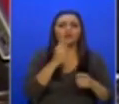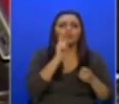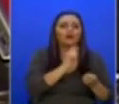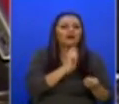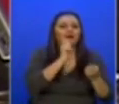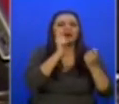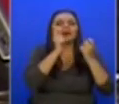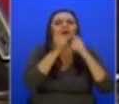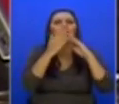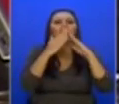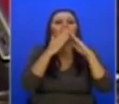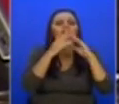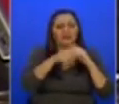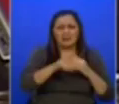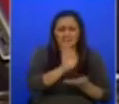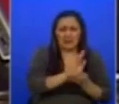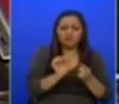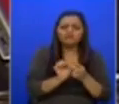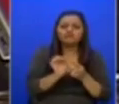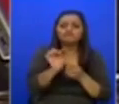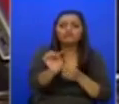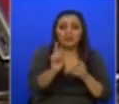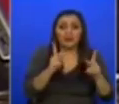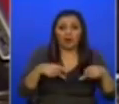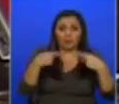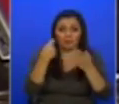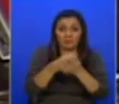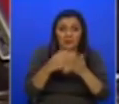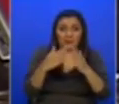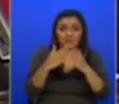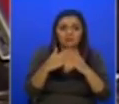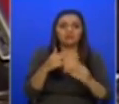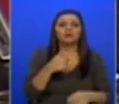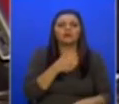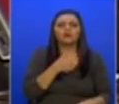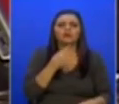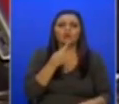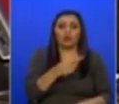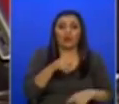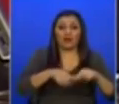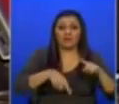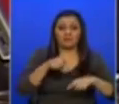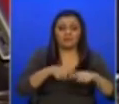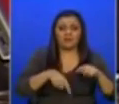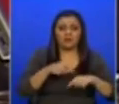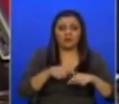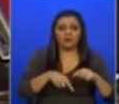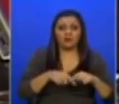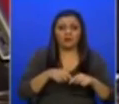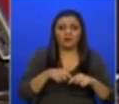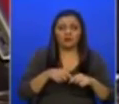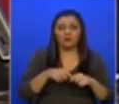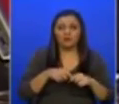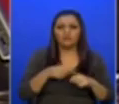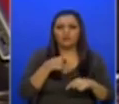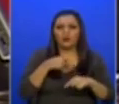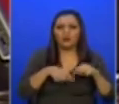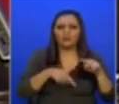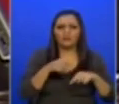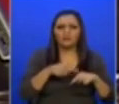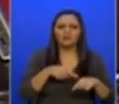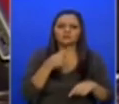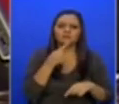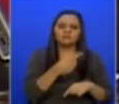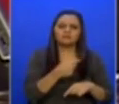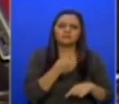cambiarnos una mejor casita en el mismo barrio, una cuadra de cemento. Yo le expresé un amigo mayor, no es que si me da